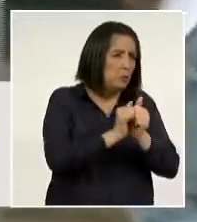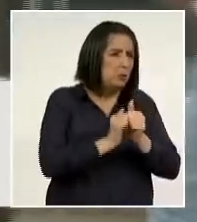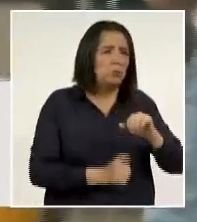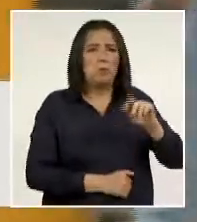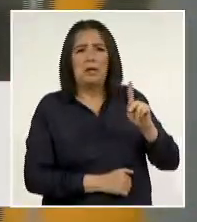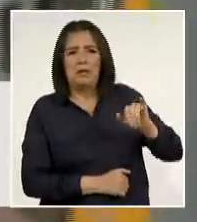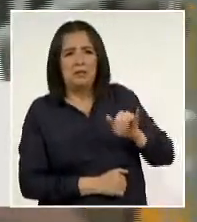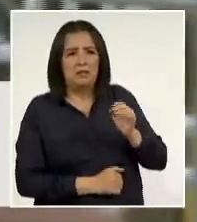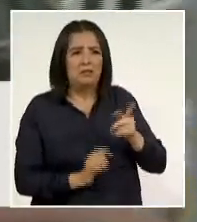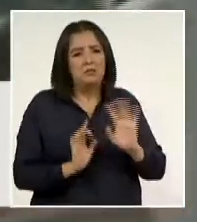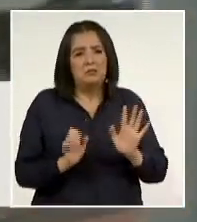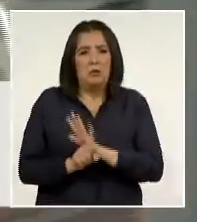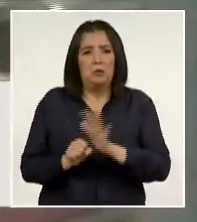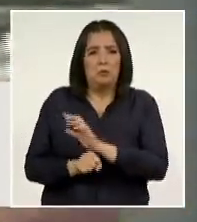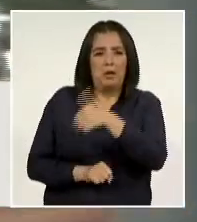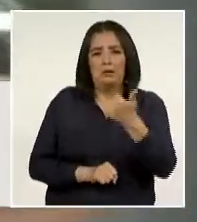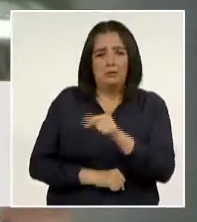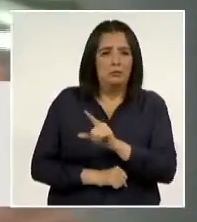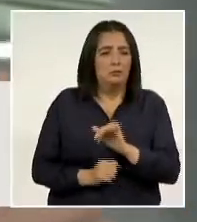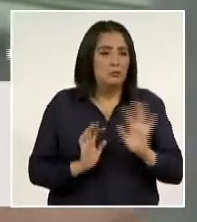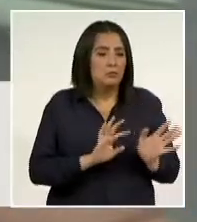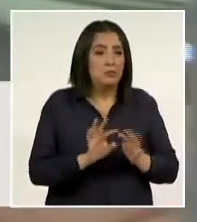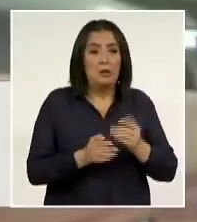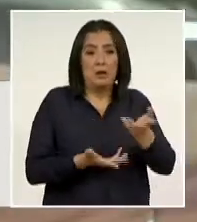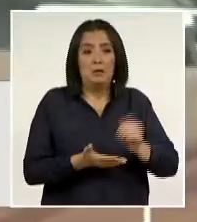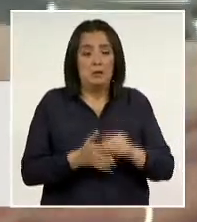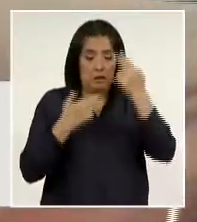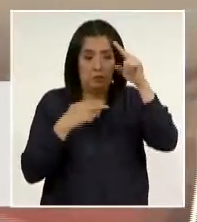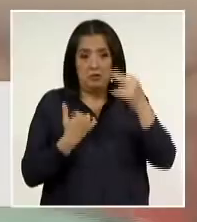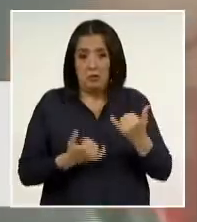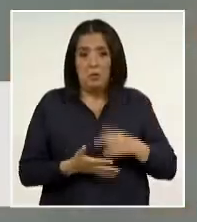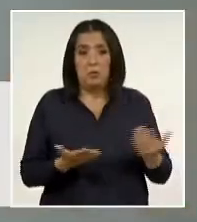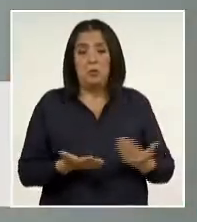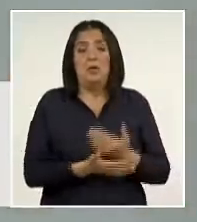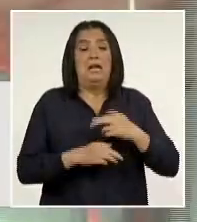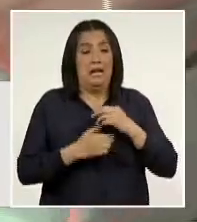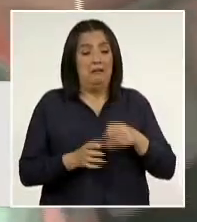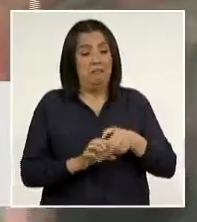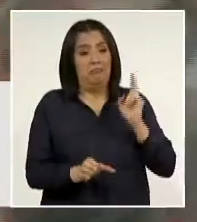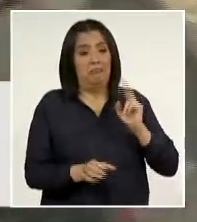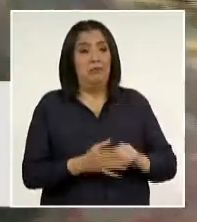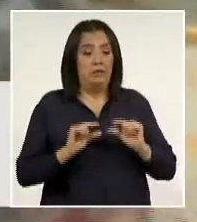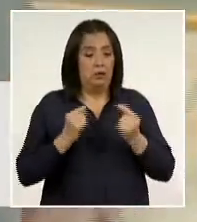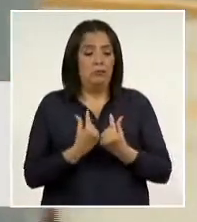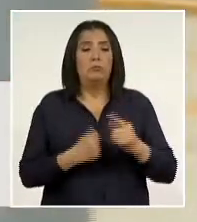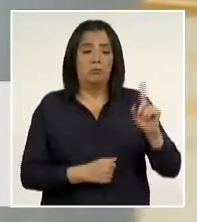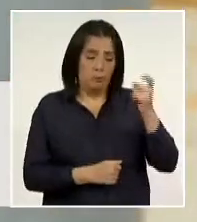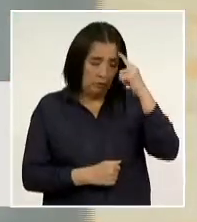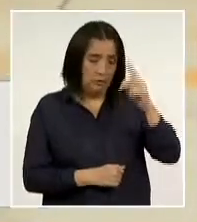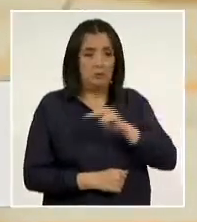vemos con Kenji. Kenji estaba ocupado con Luis Yica. Sí, a propósito de ello, y acabamos de dar la noticia también, hubo una nueva renuncia en la bancada de Fuerza